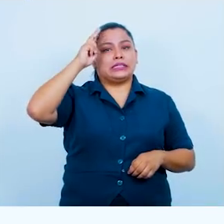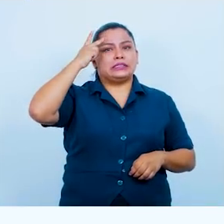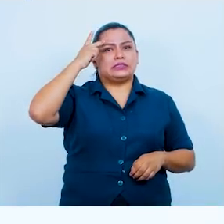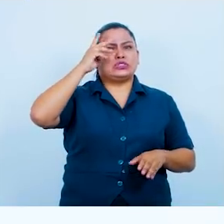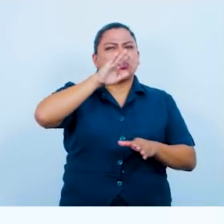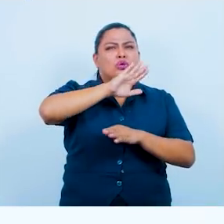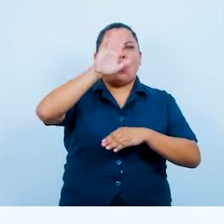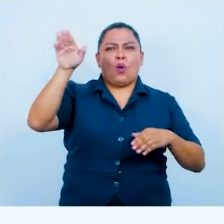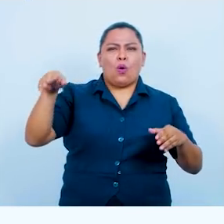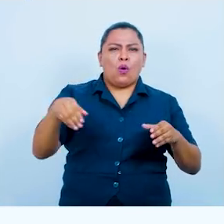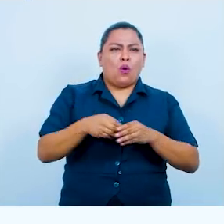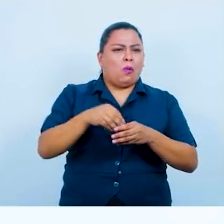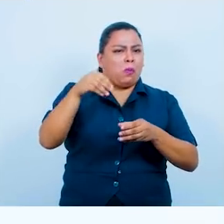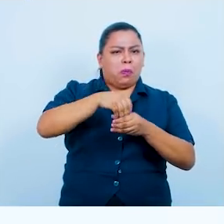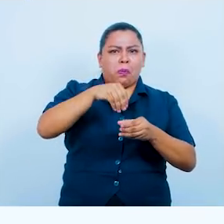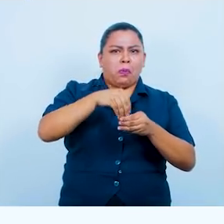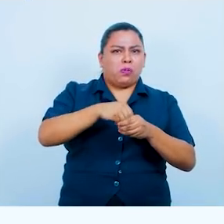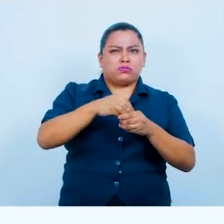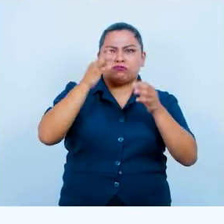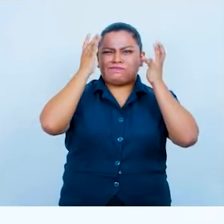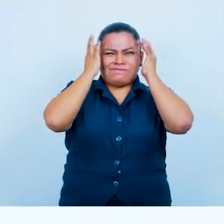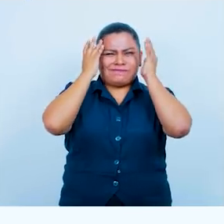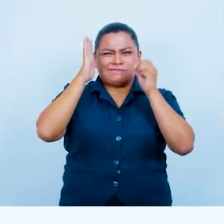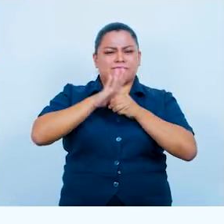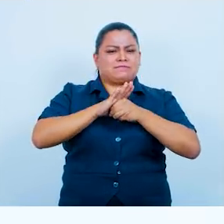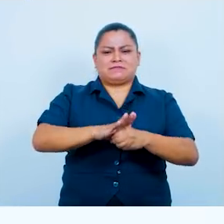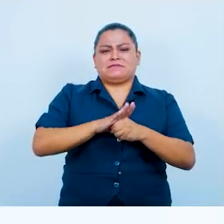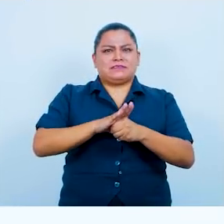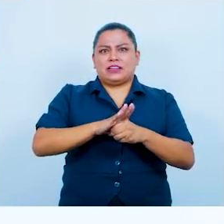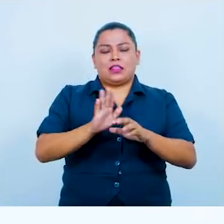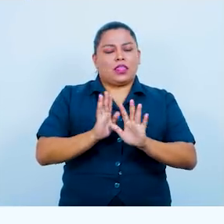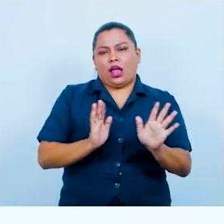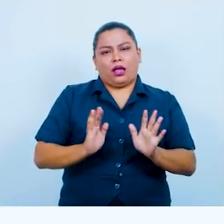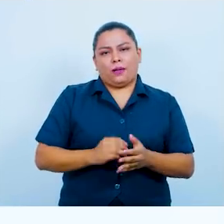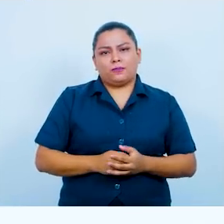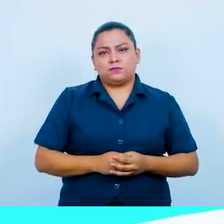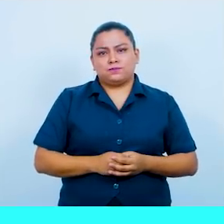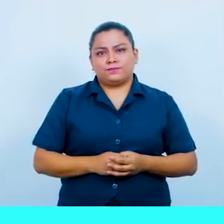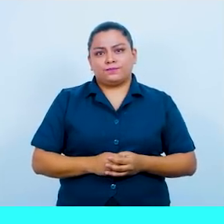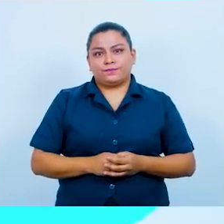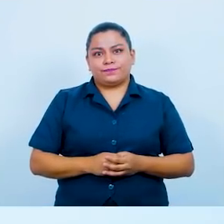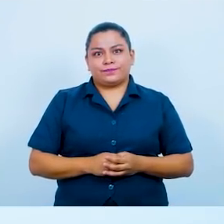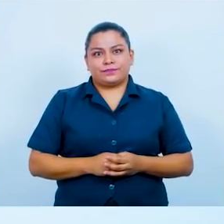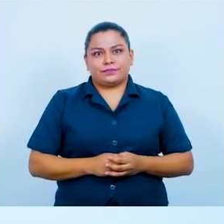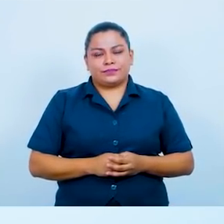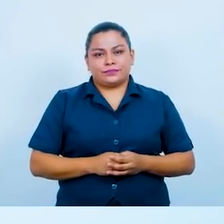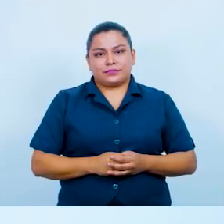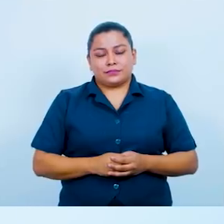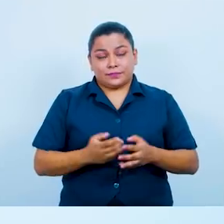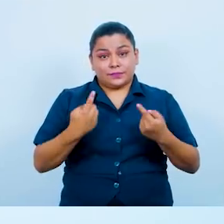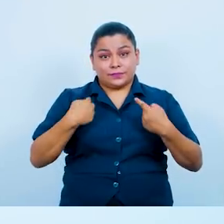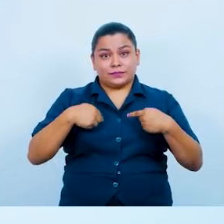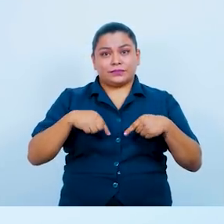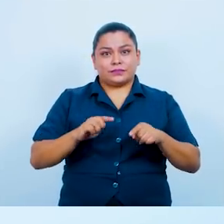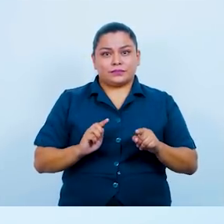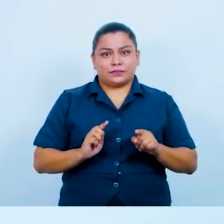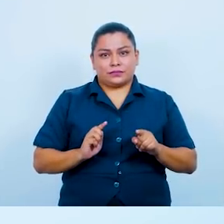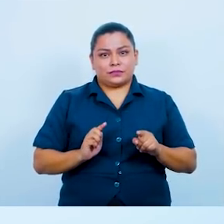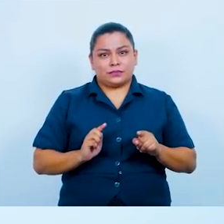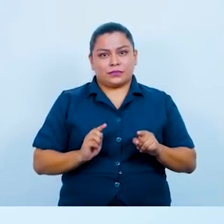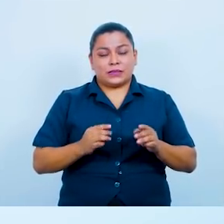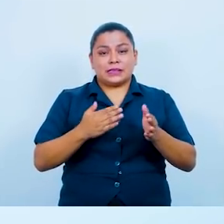nuestros archivos y recursos, sin preocuparnos por el espacio de almacenamiento. A continuación, haremos